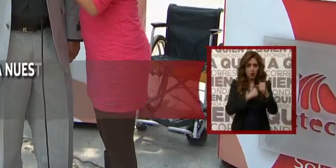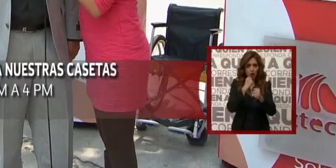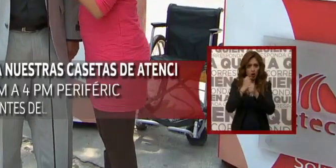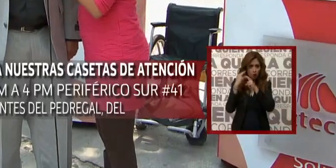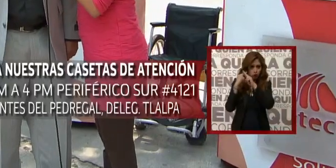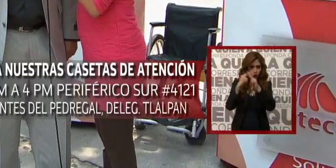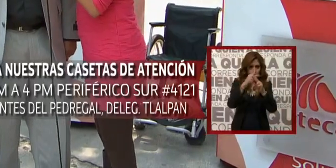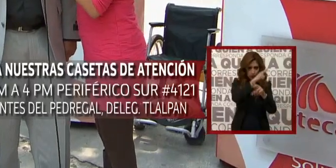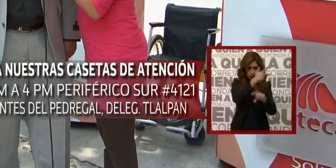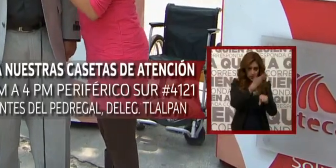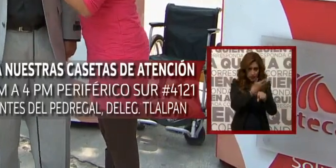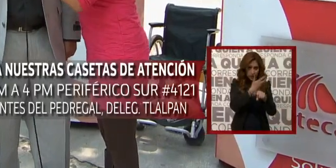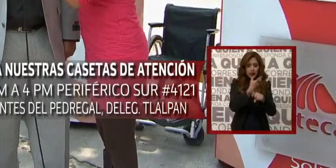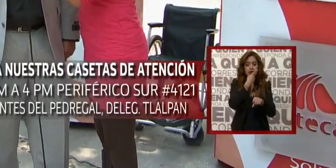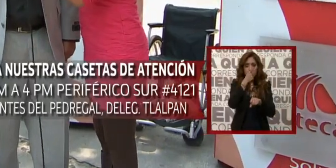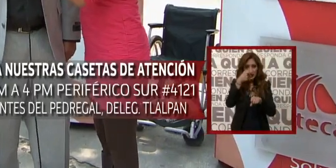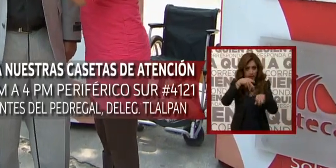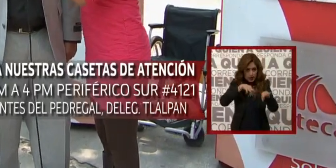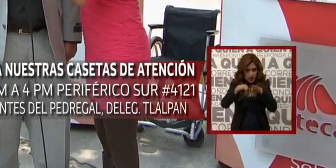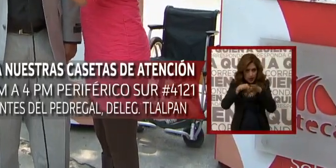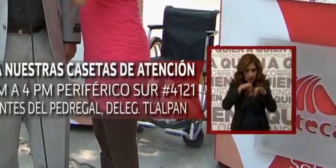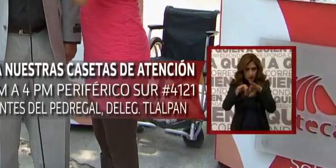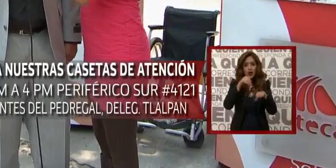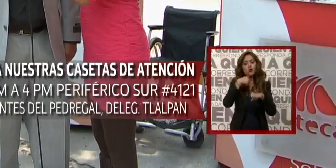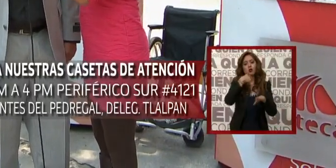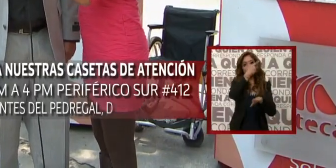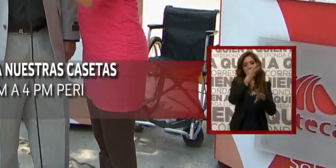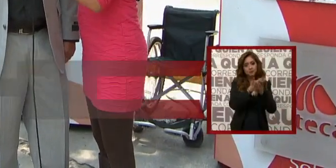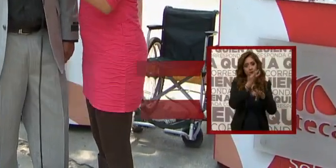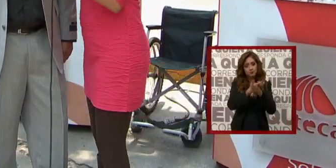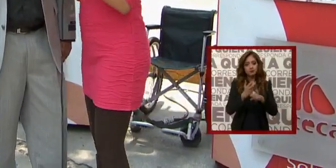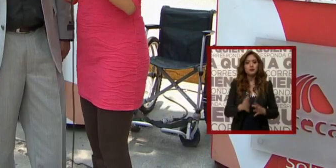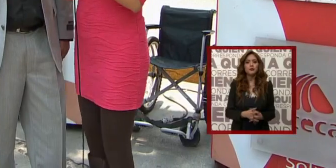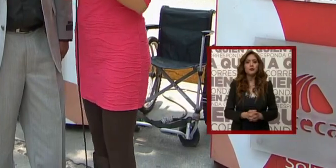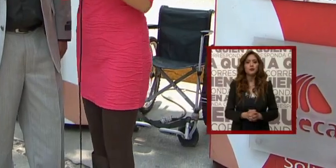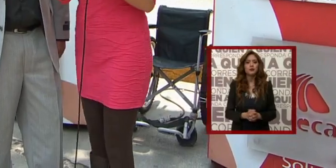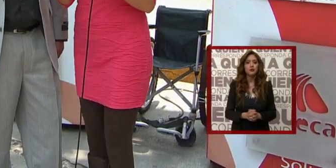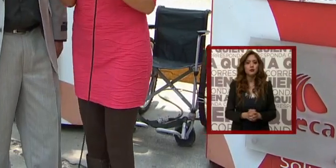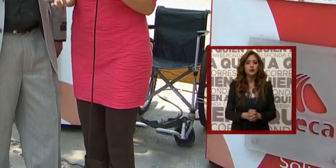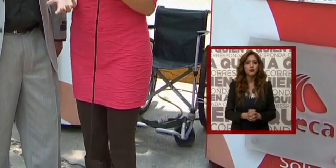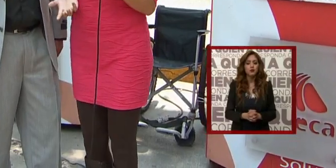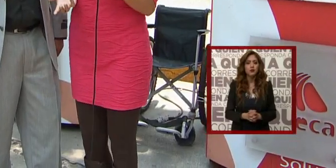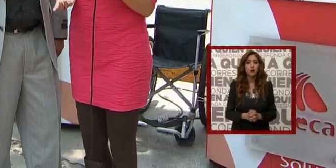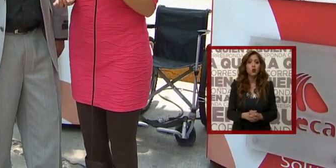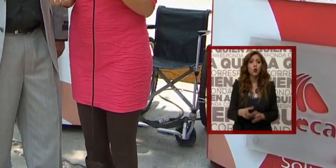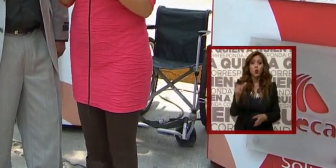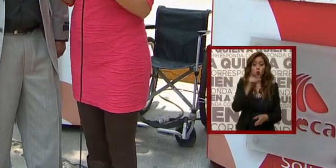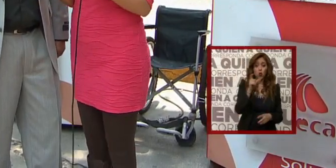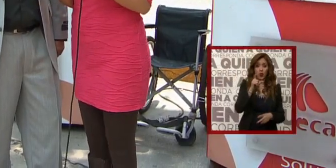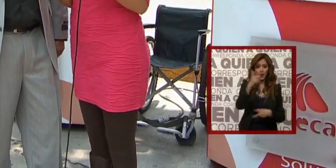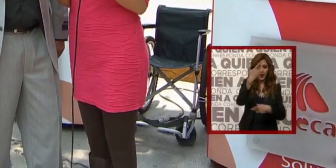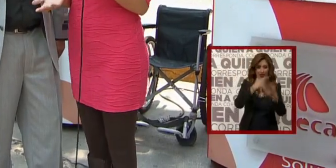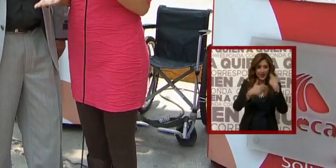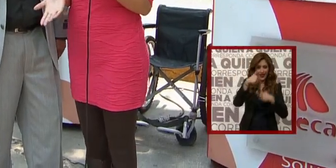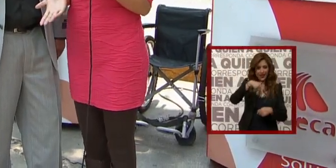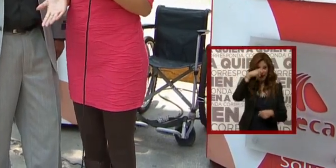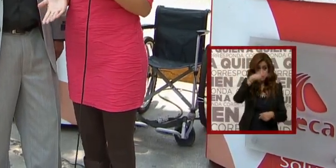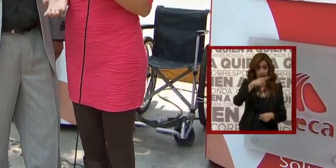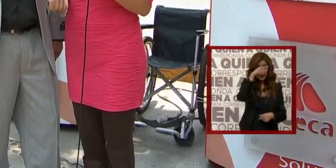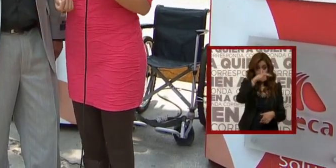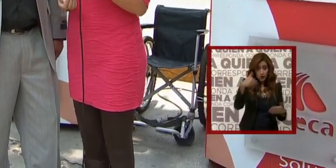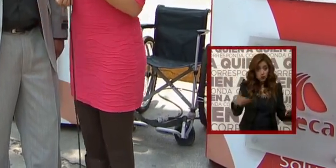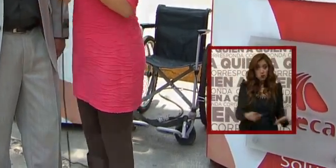Allá trabajó, me decía, y trabajé en Estados Unidos allá. Bueno, y bueno, uno regresa a su tierra, señor, que por cierto nació en